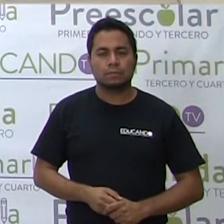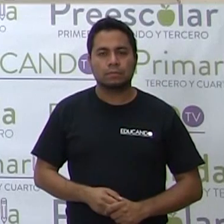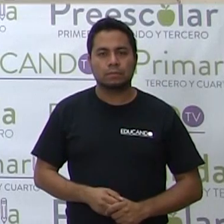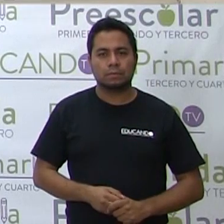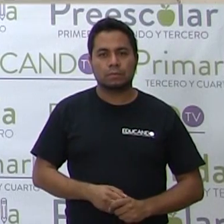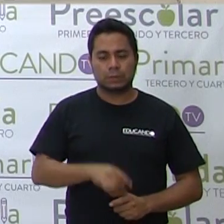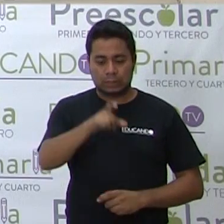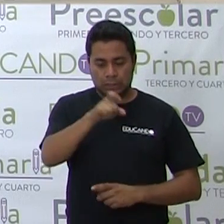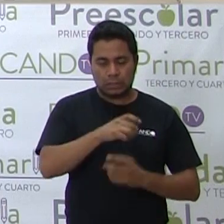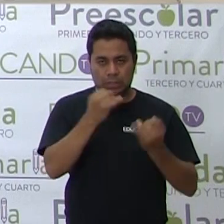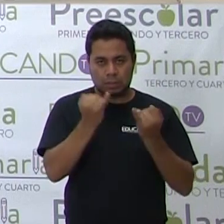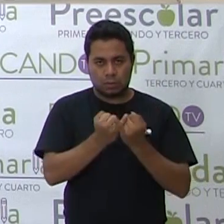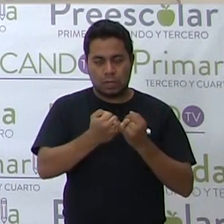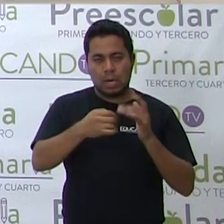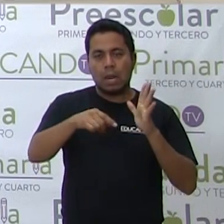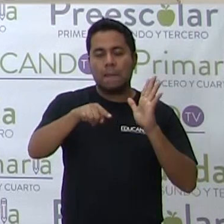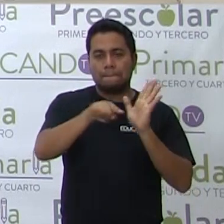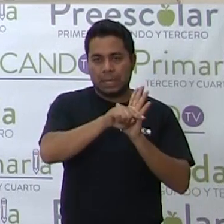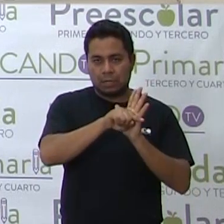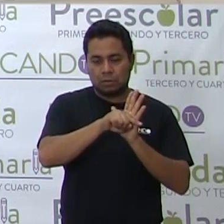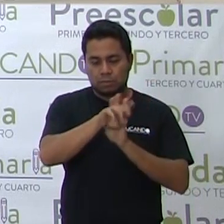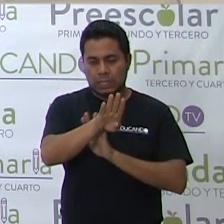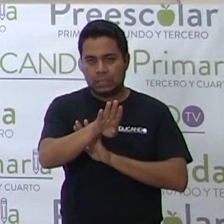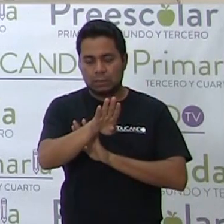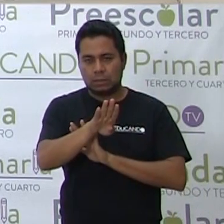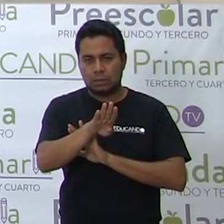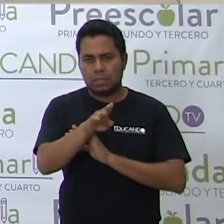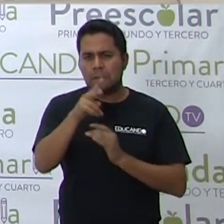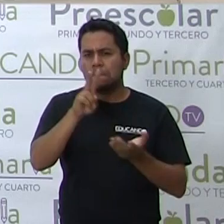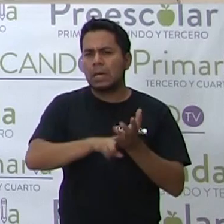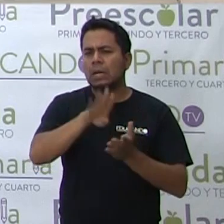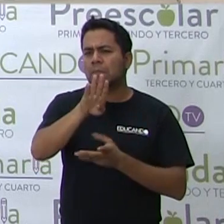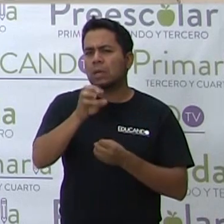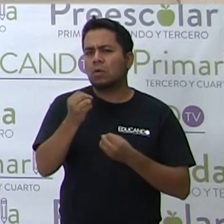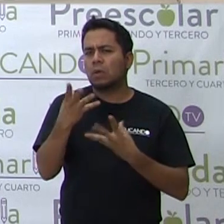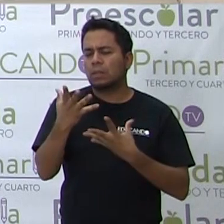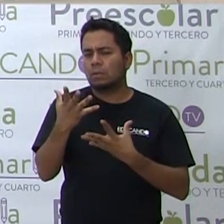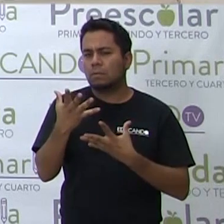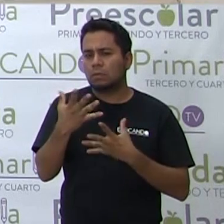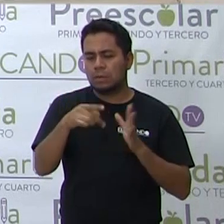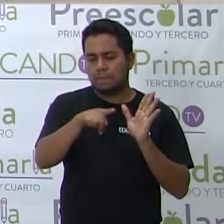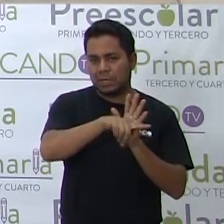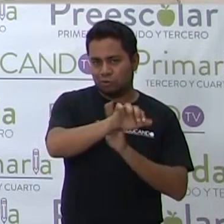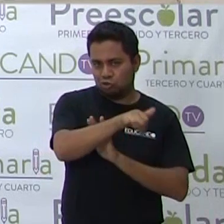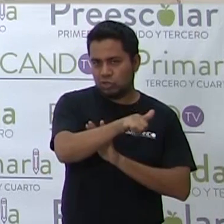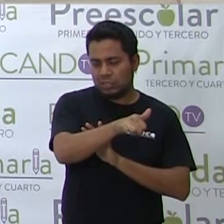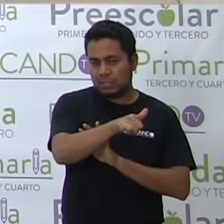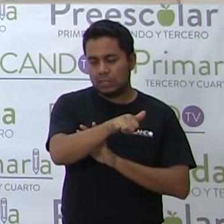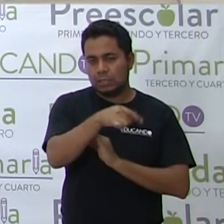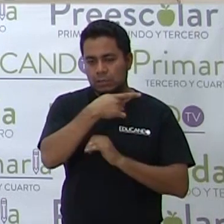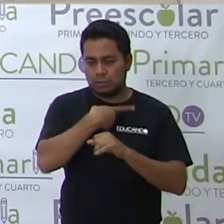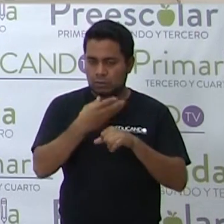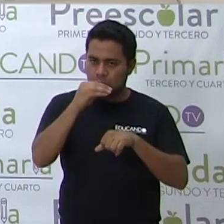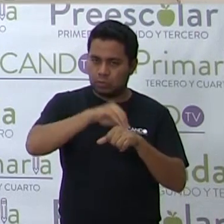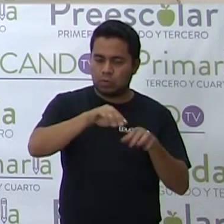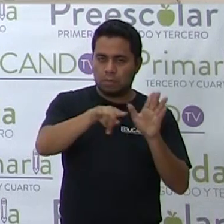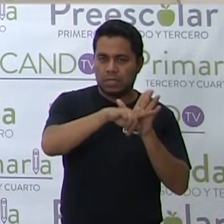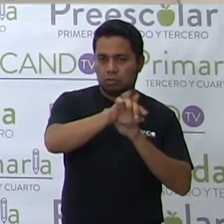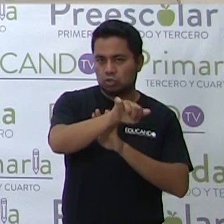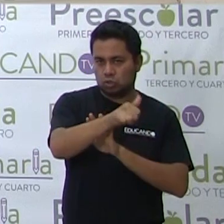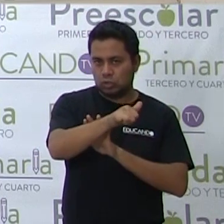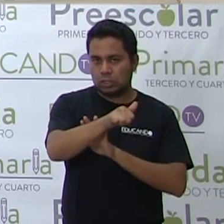x = a - b cuánto vale B -1 y ponemos